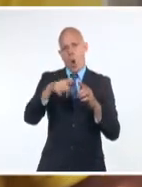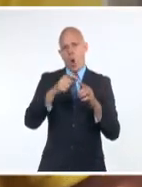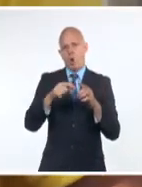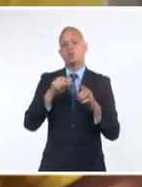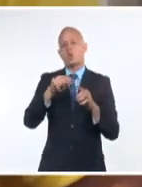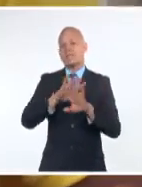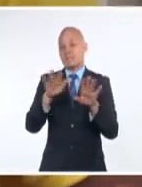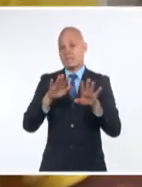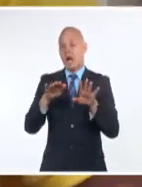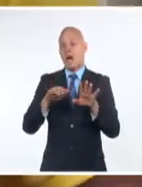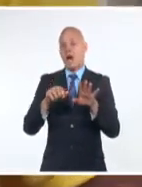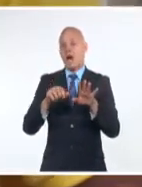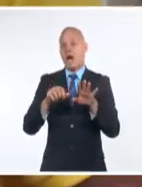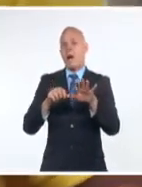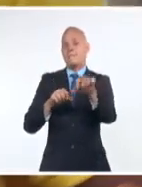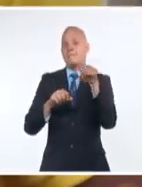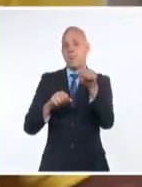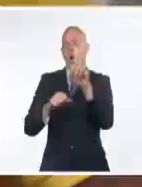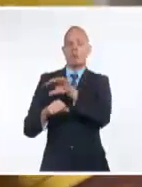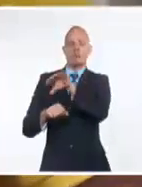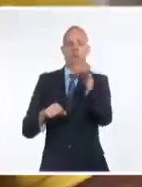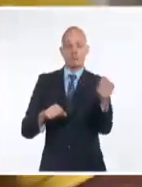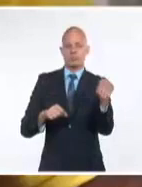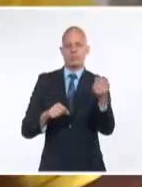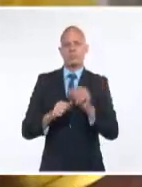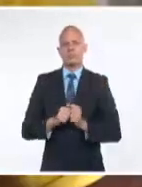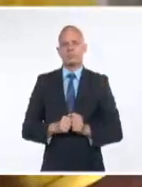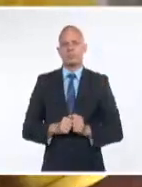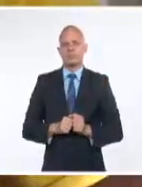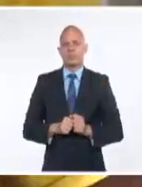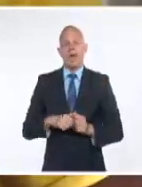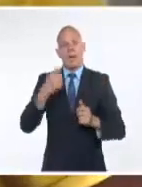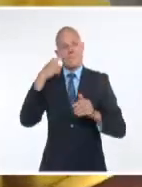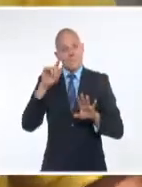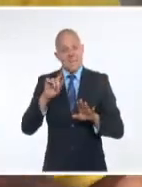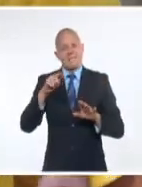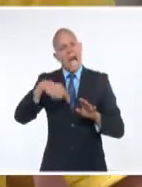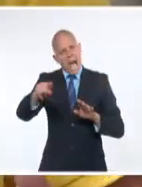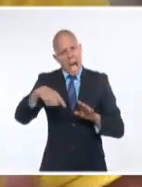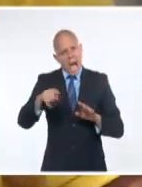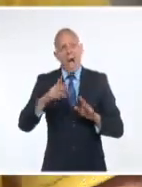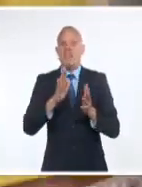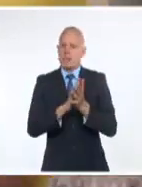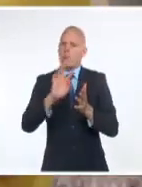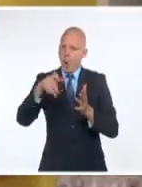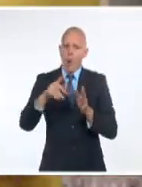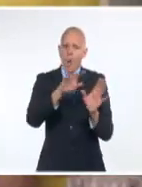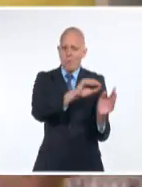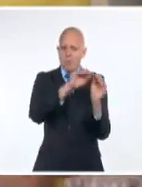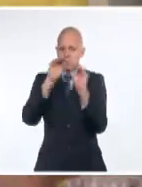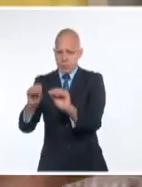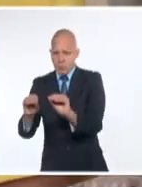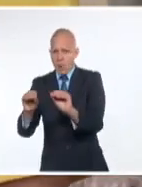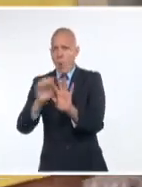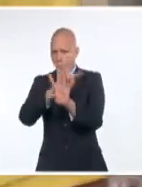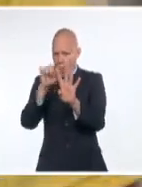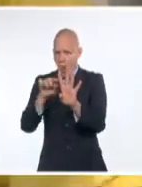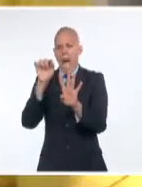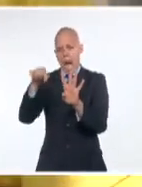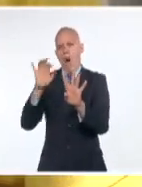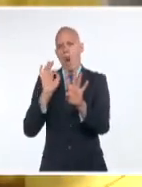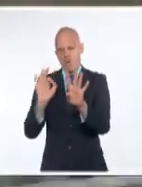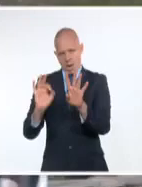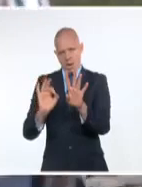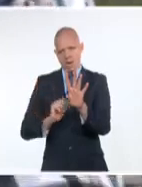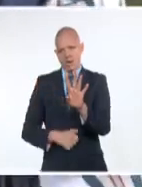trasladó para allá, pero que tenemos pensado, ya con la reanimación de la batería, devolverlo a su